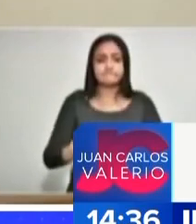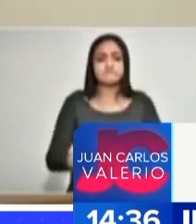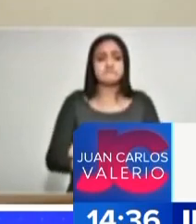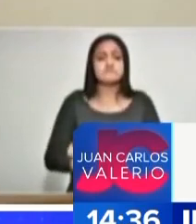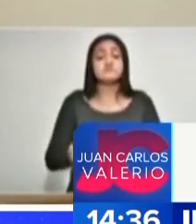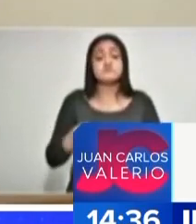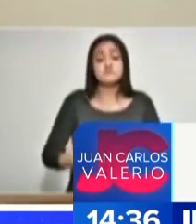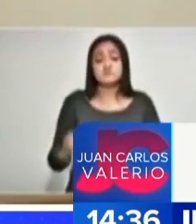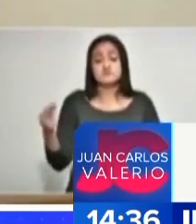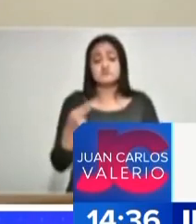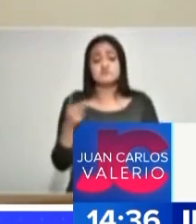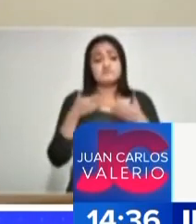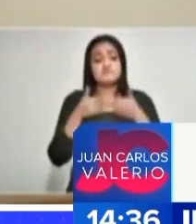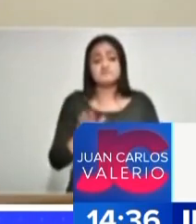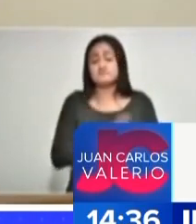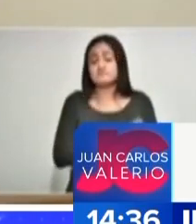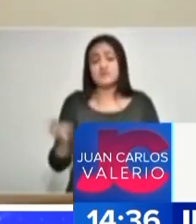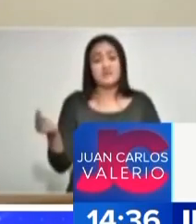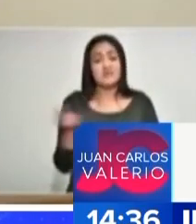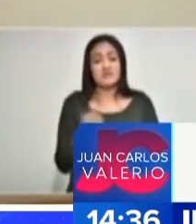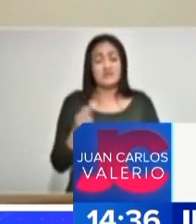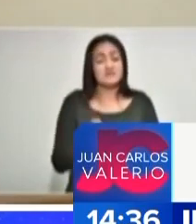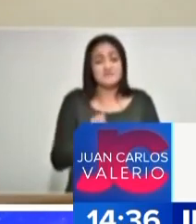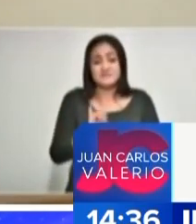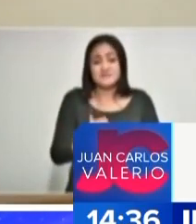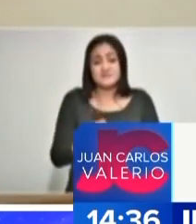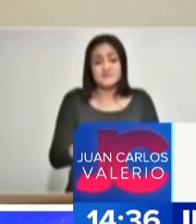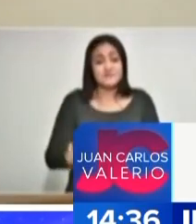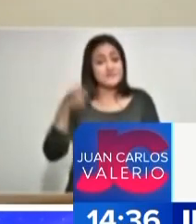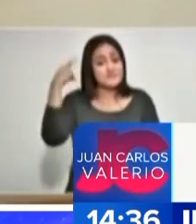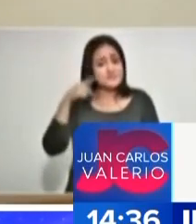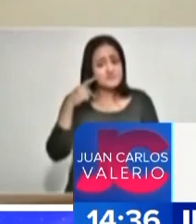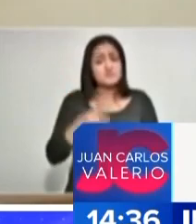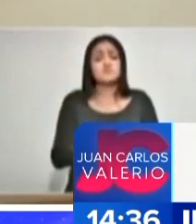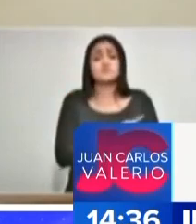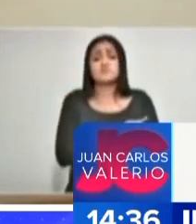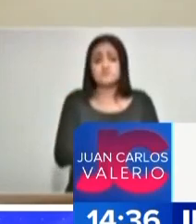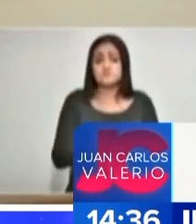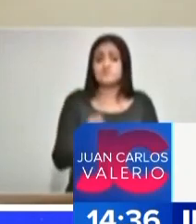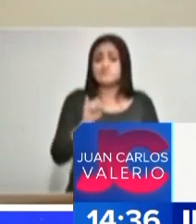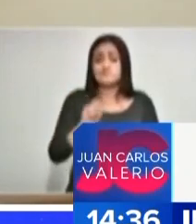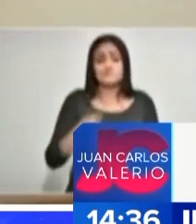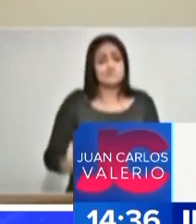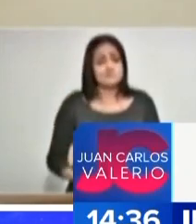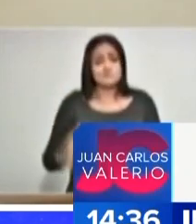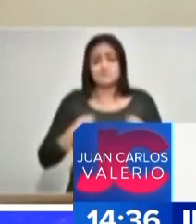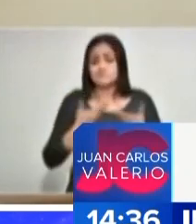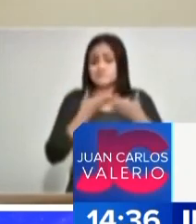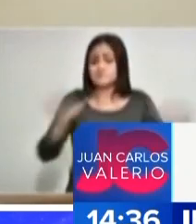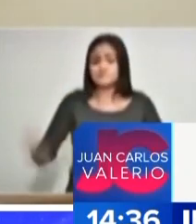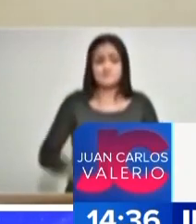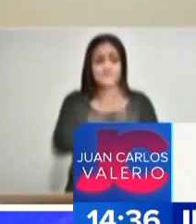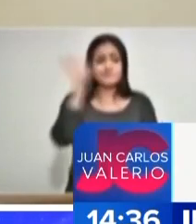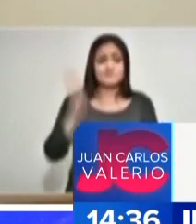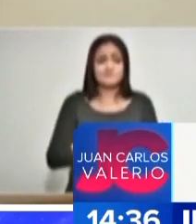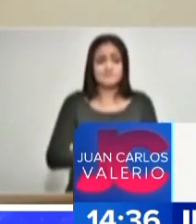Puebla necesita la apertura total. Puebla puede vivir en la apertura total.